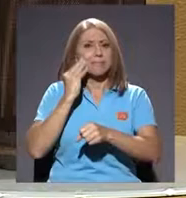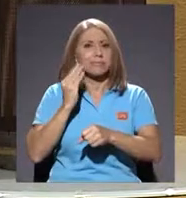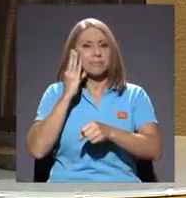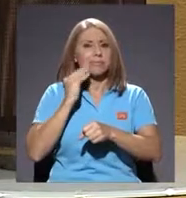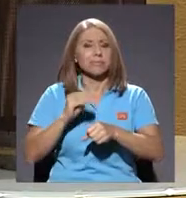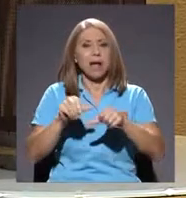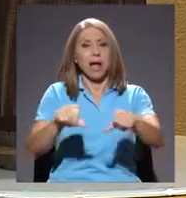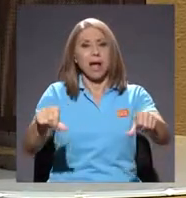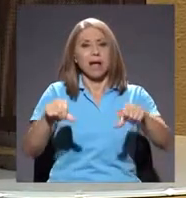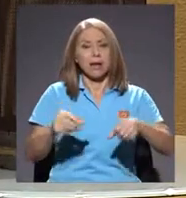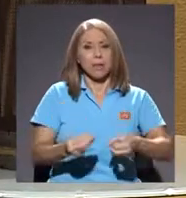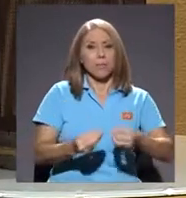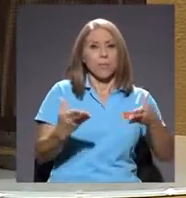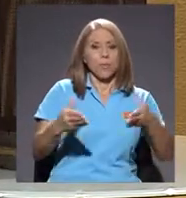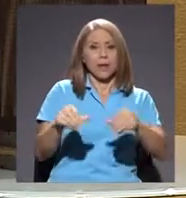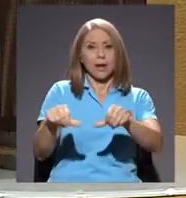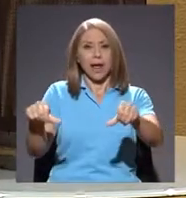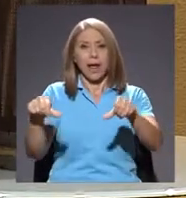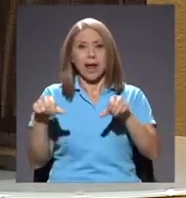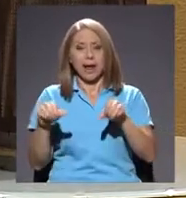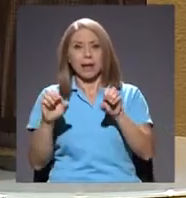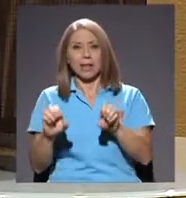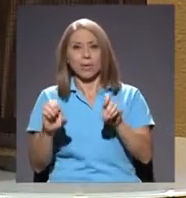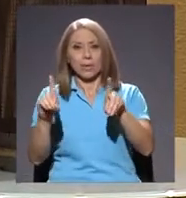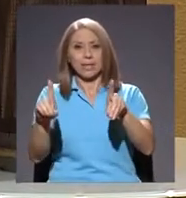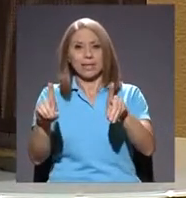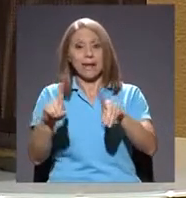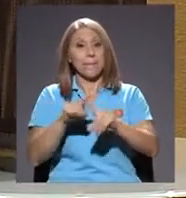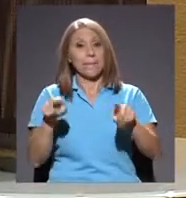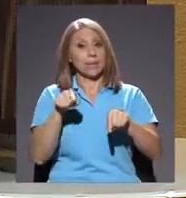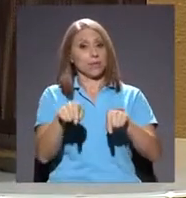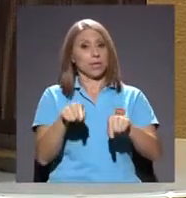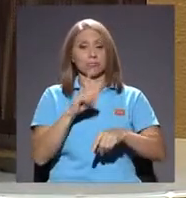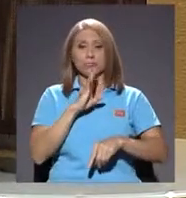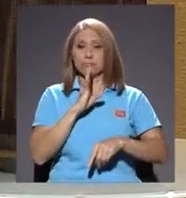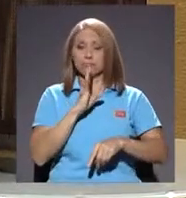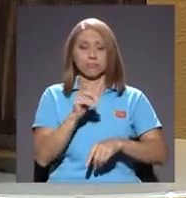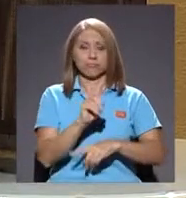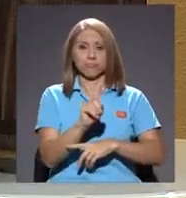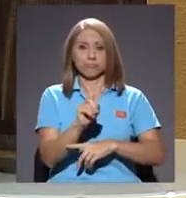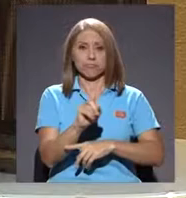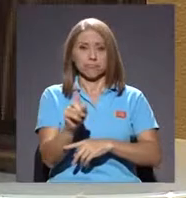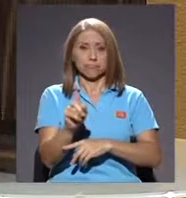académicos pero no hablaremos de eso sino que es